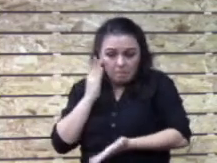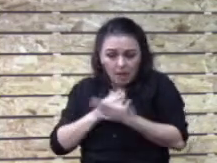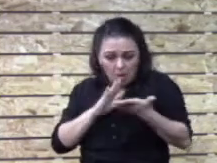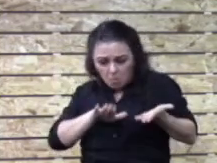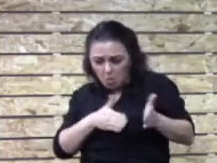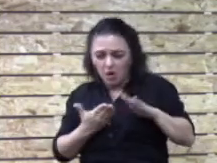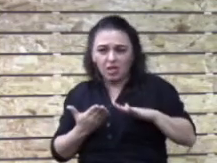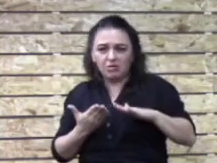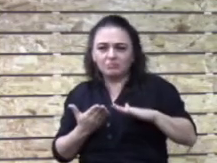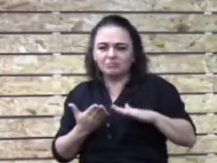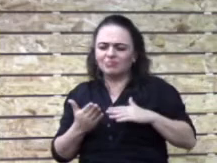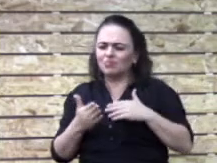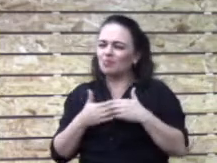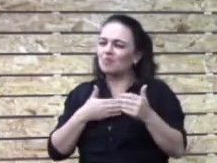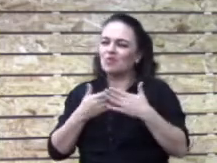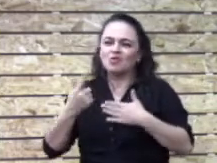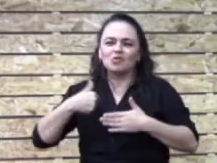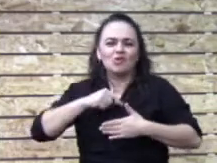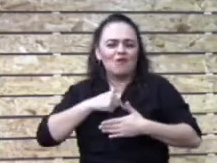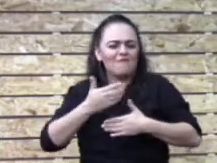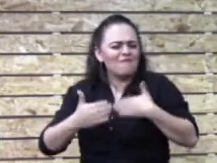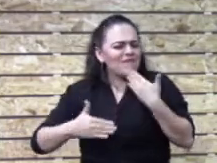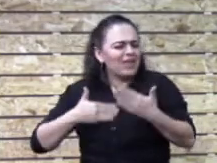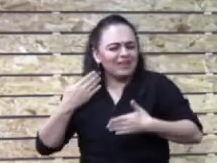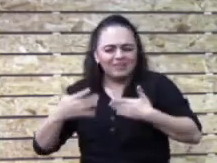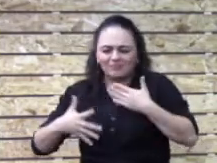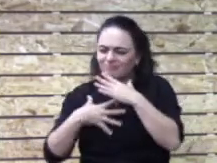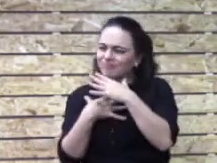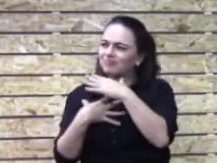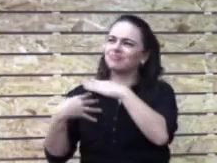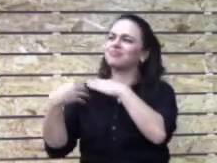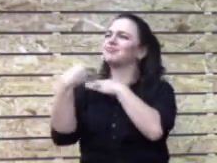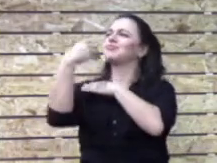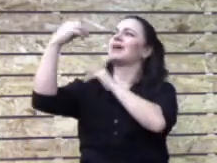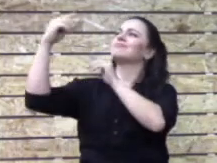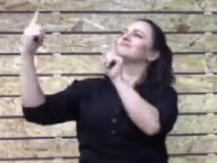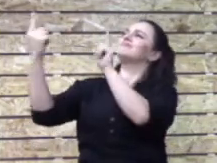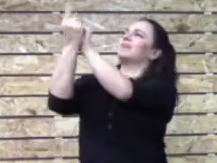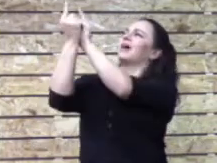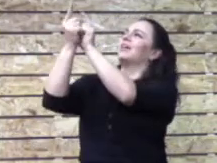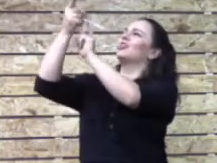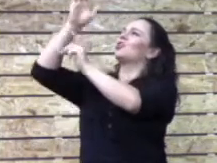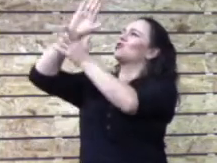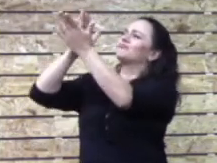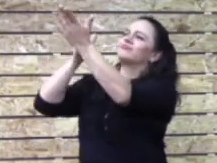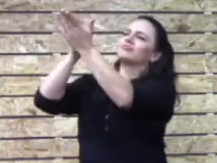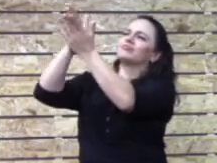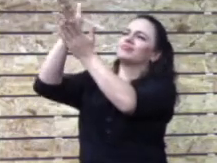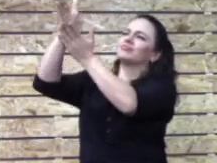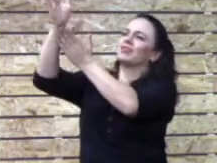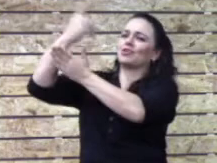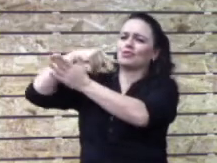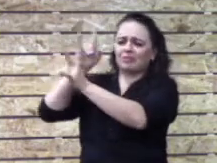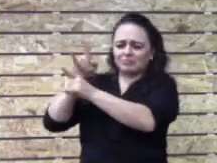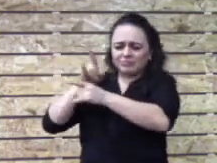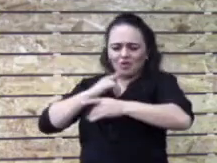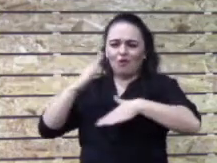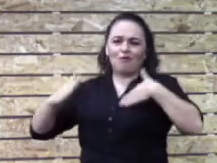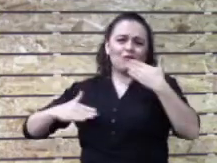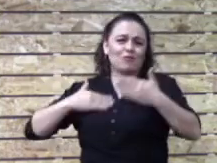tenemos esperanza? Y esto, termino diciendo, hermanos y hermanas, debe también llevarnos a compartir el